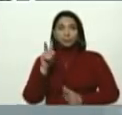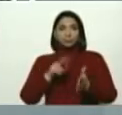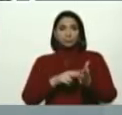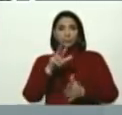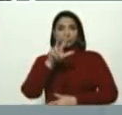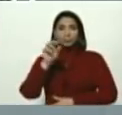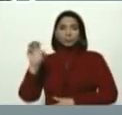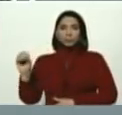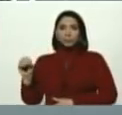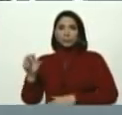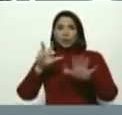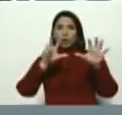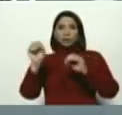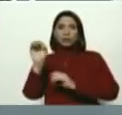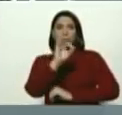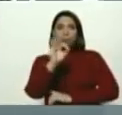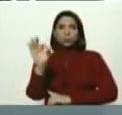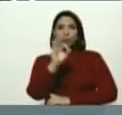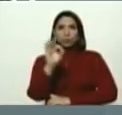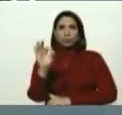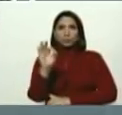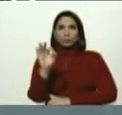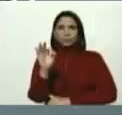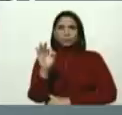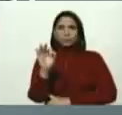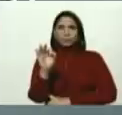2.300, es el 80%.